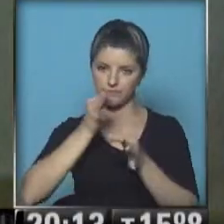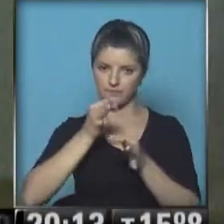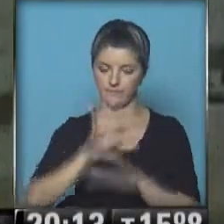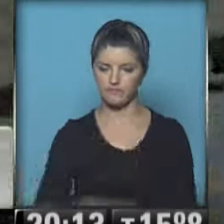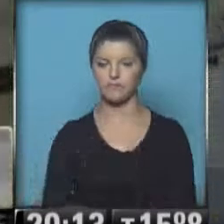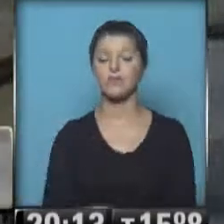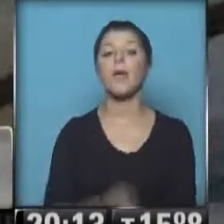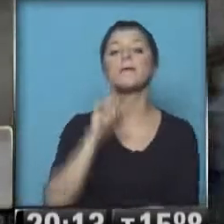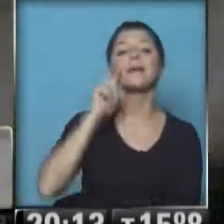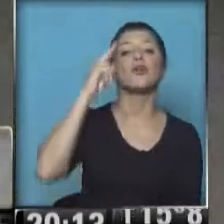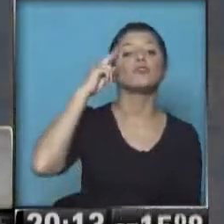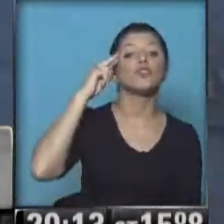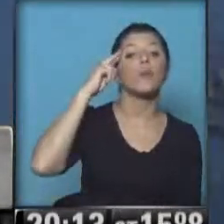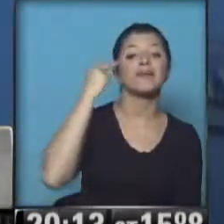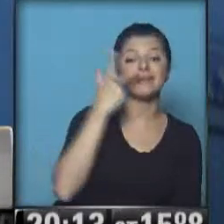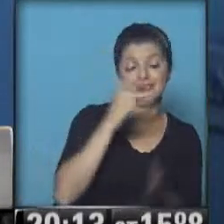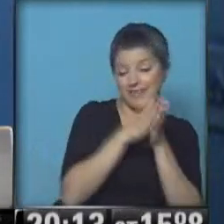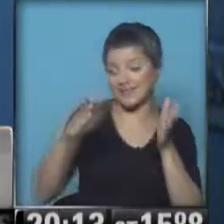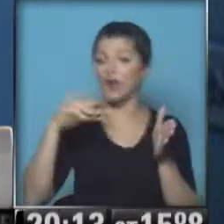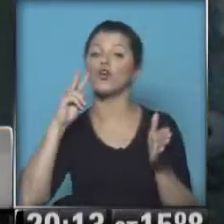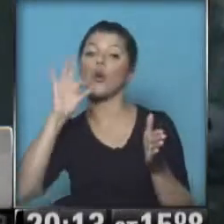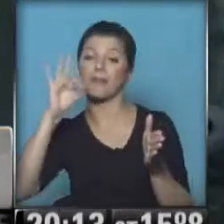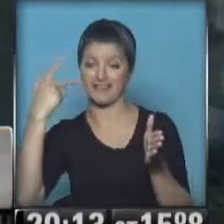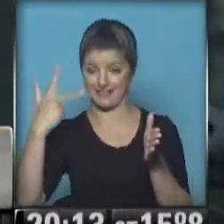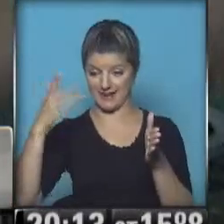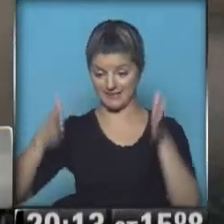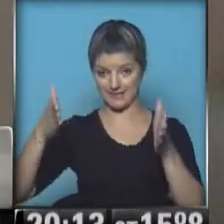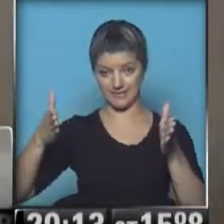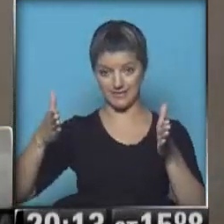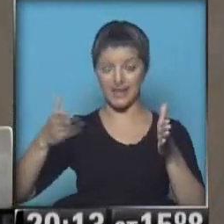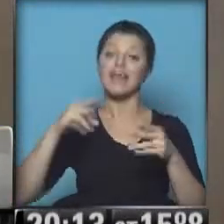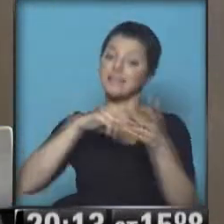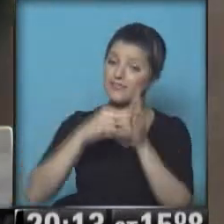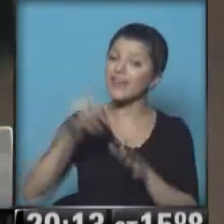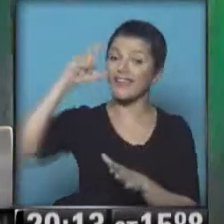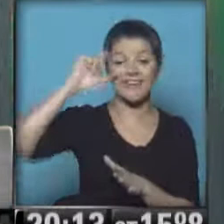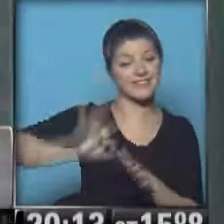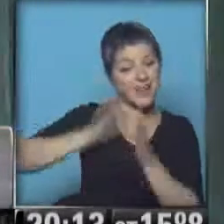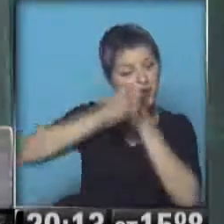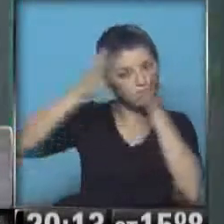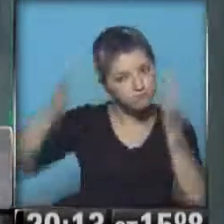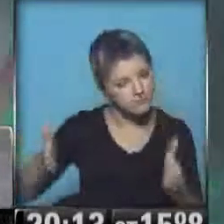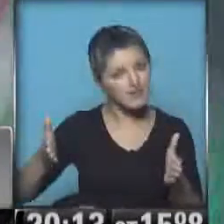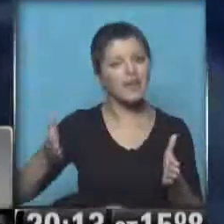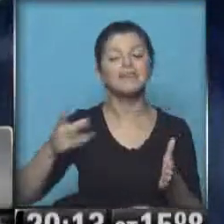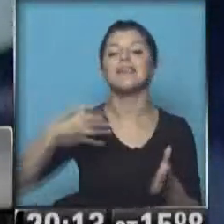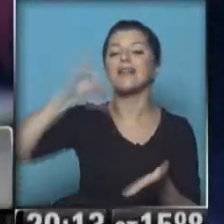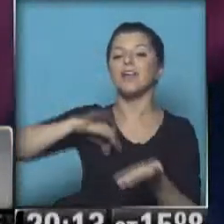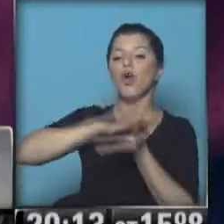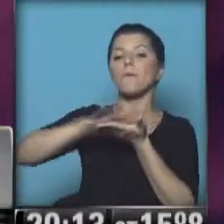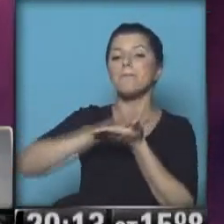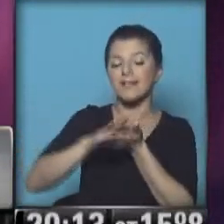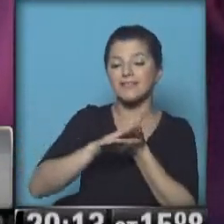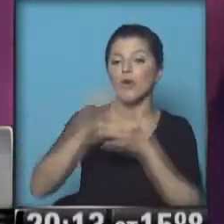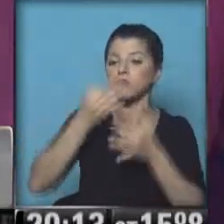Entre 1993 y 2003, es decir, durante 10 años, el salario mínimo vital y móvil se